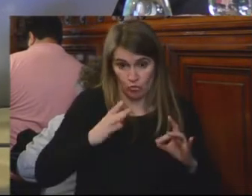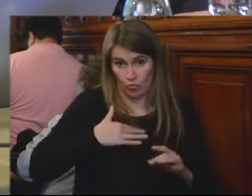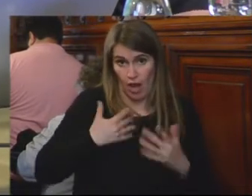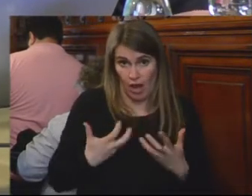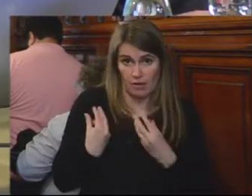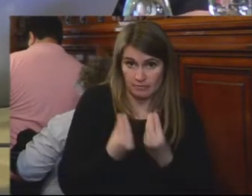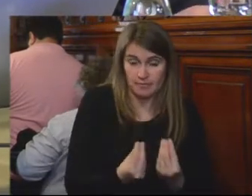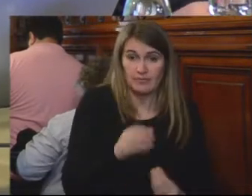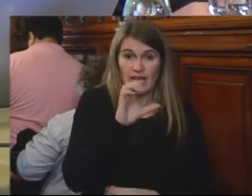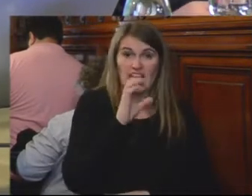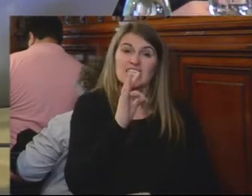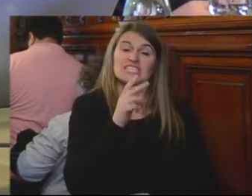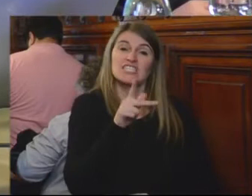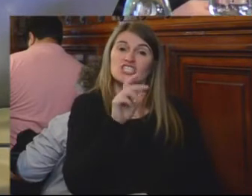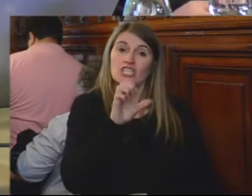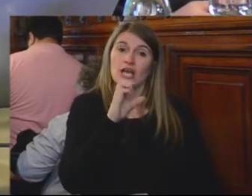osvaldo chico las